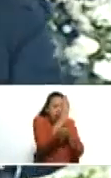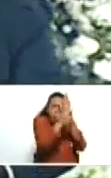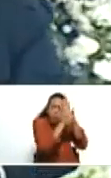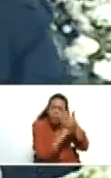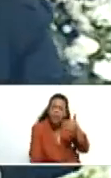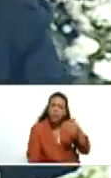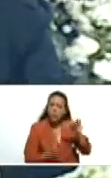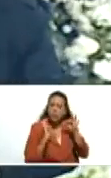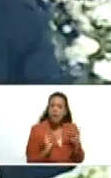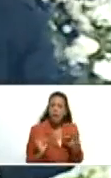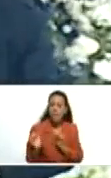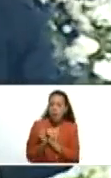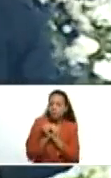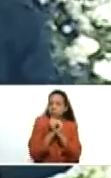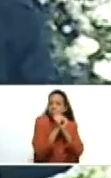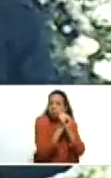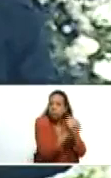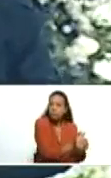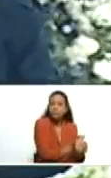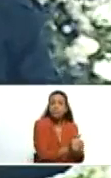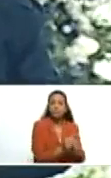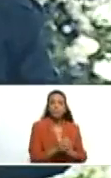de siempre.